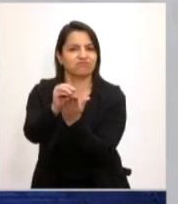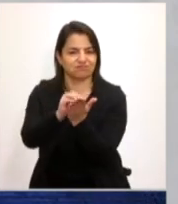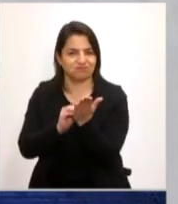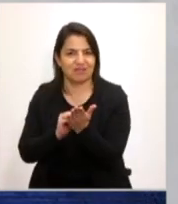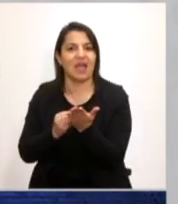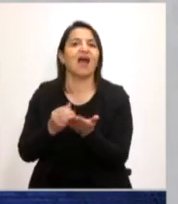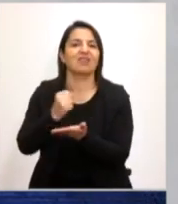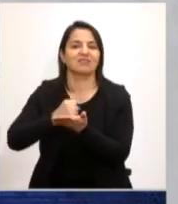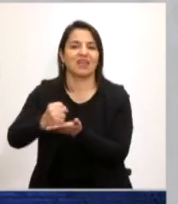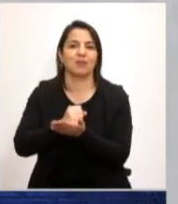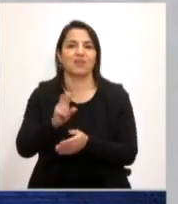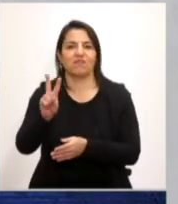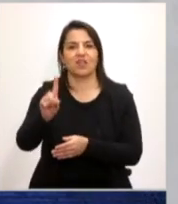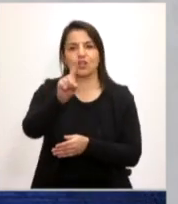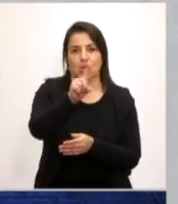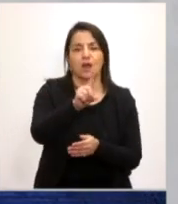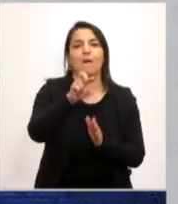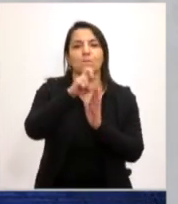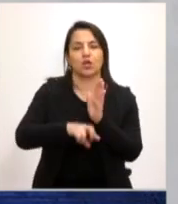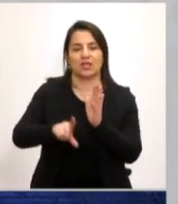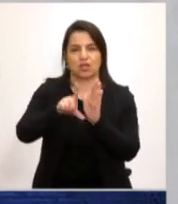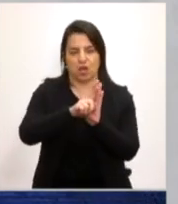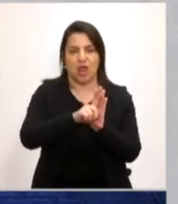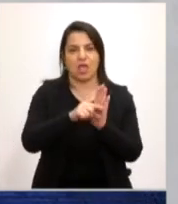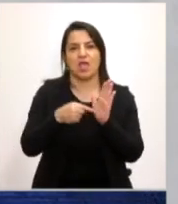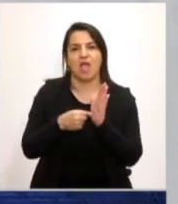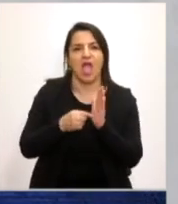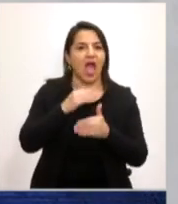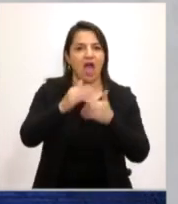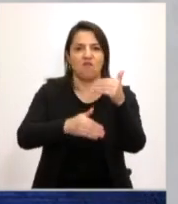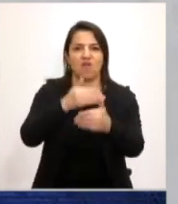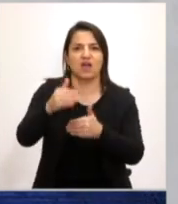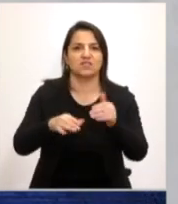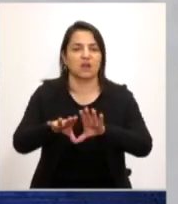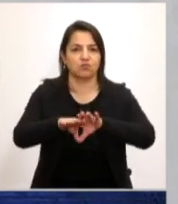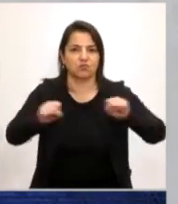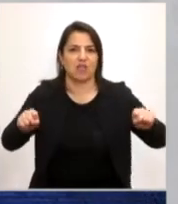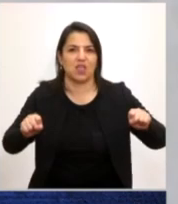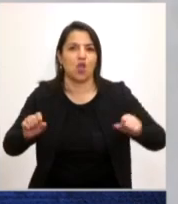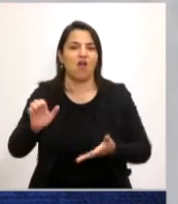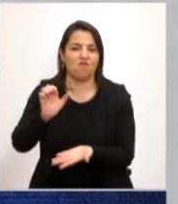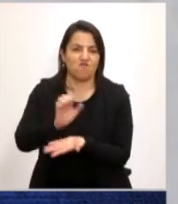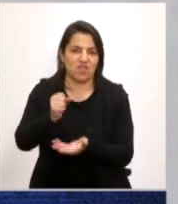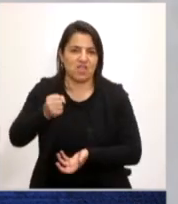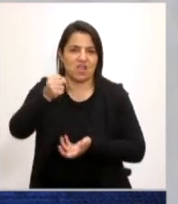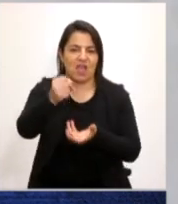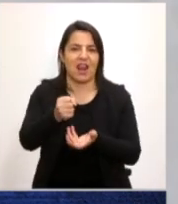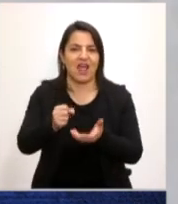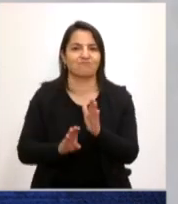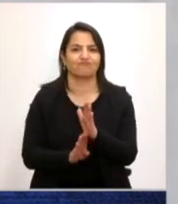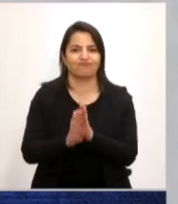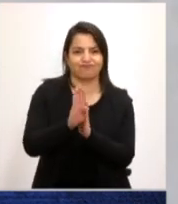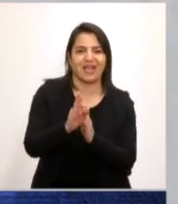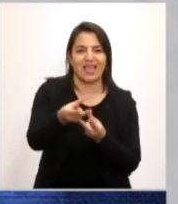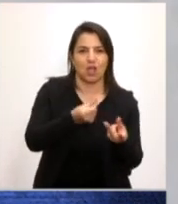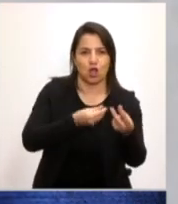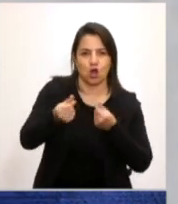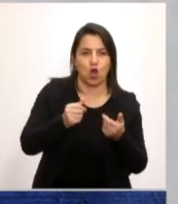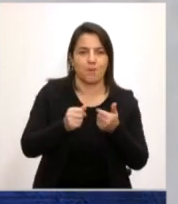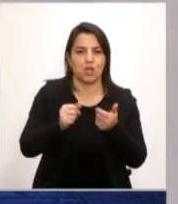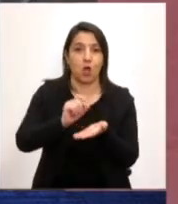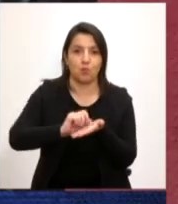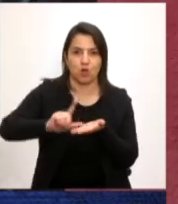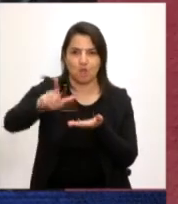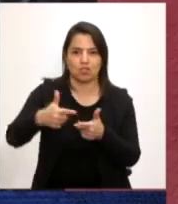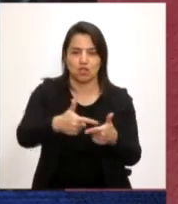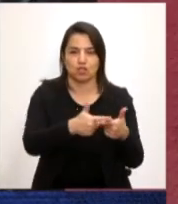21 proyectos de ley para avanzar en un nuevo pacto fiscal por el crecimiento económico, el progreso social, la responsabilidad fiscal y la agenda